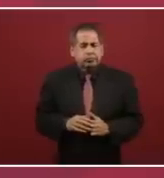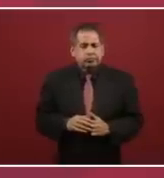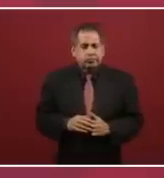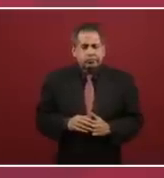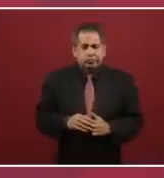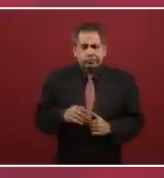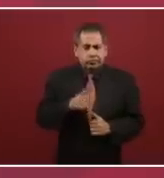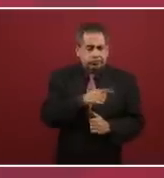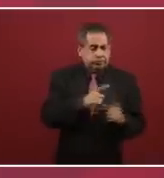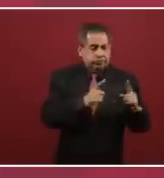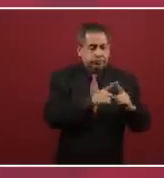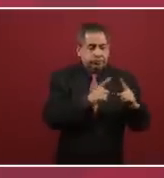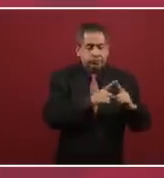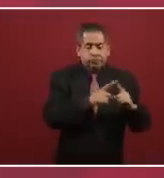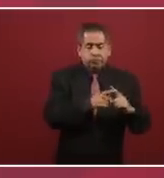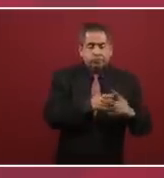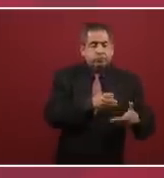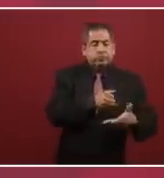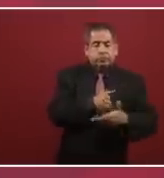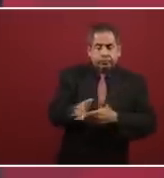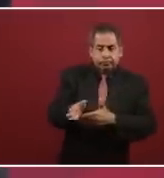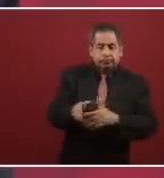de las iglesias